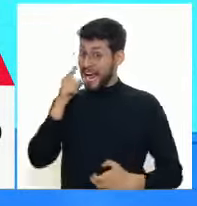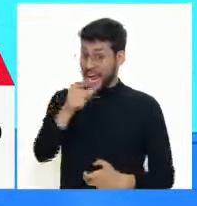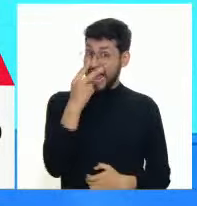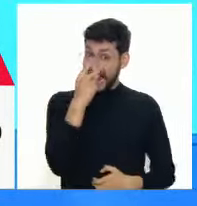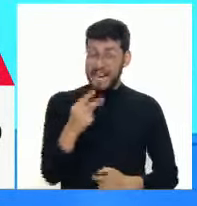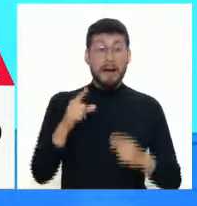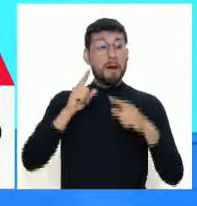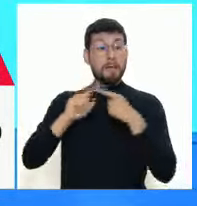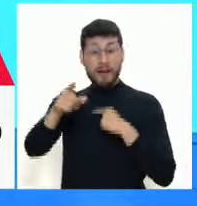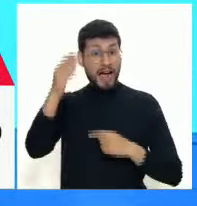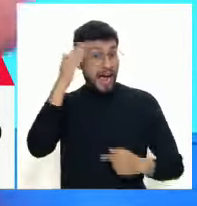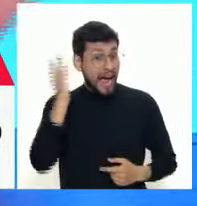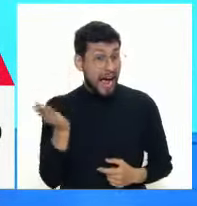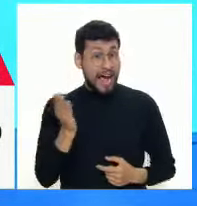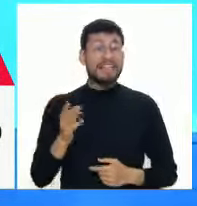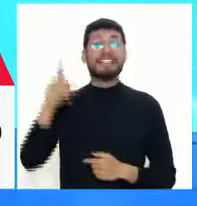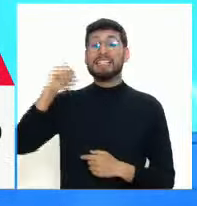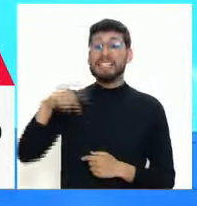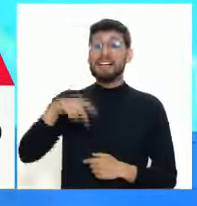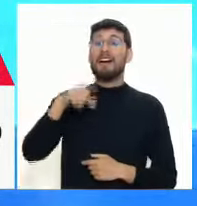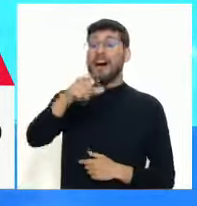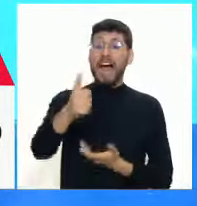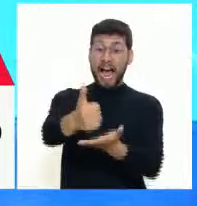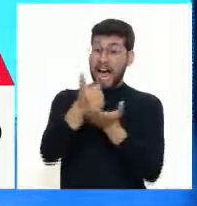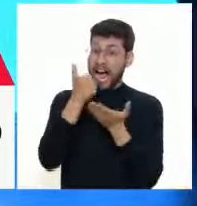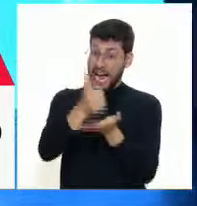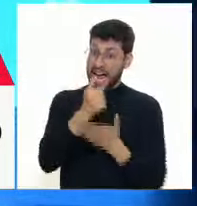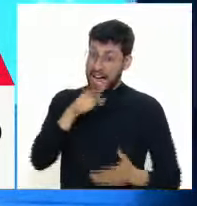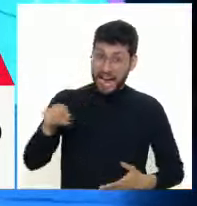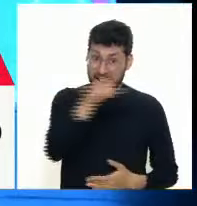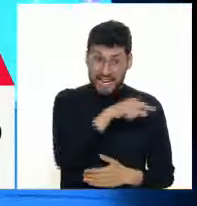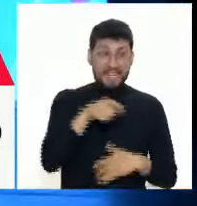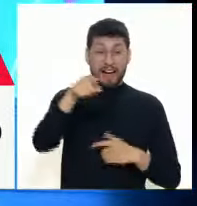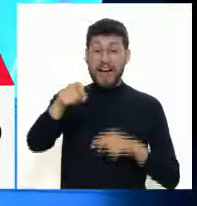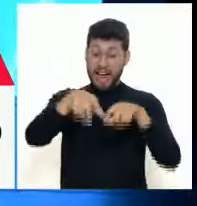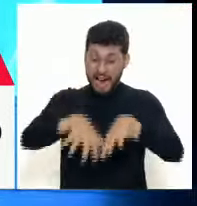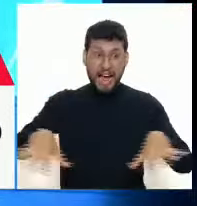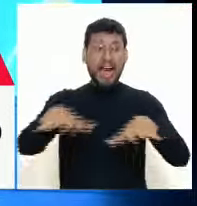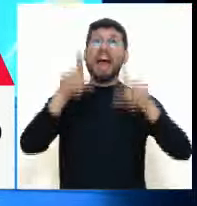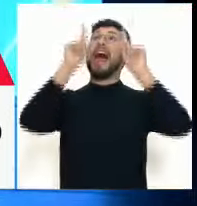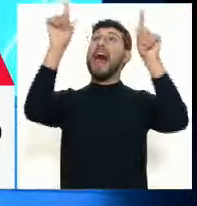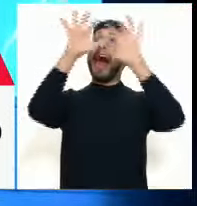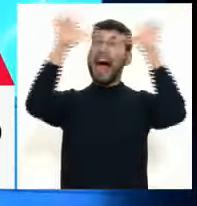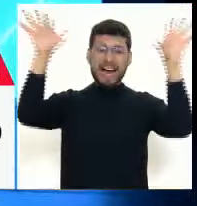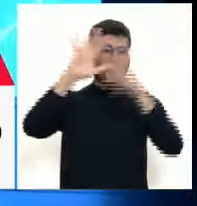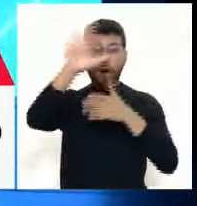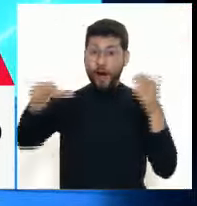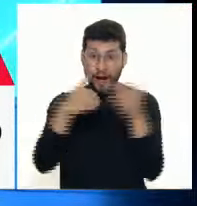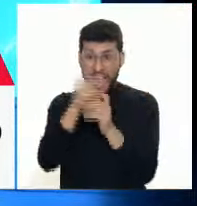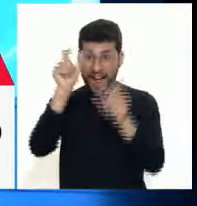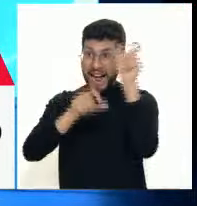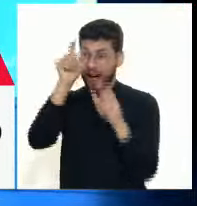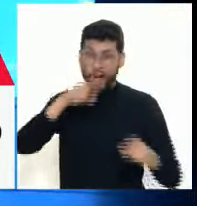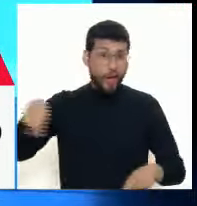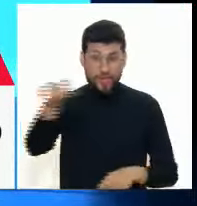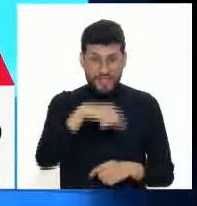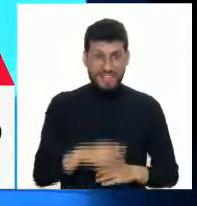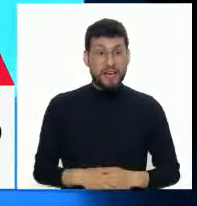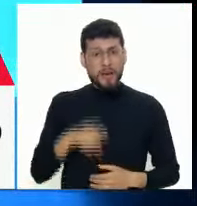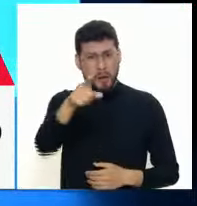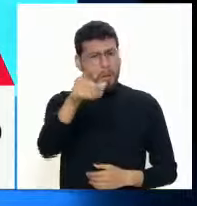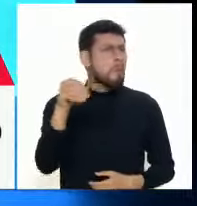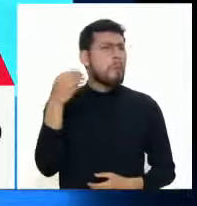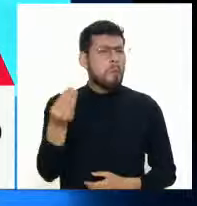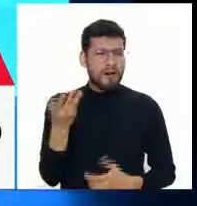vean. Pero ¿saben qué? Necesito la ayuda de todos ustedes. Los que están abajo, los que están arriba, de todos, todos, todos. ¿Saben